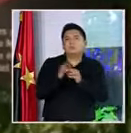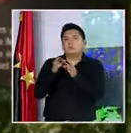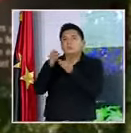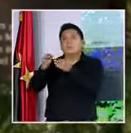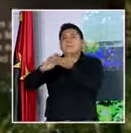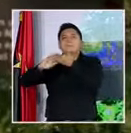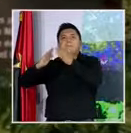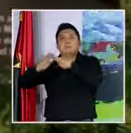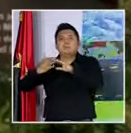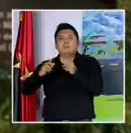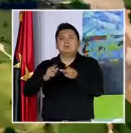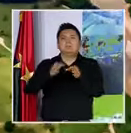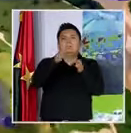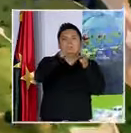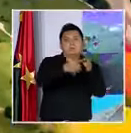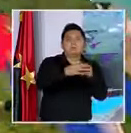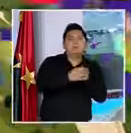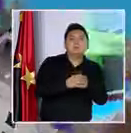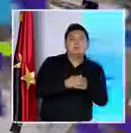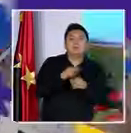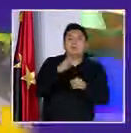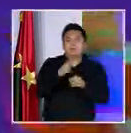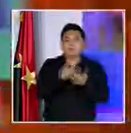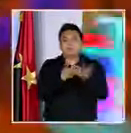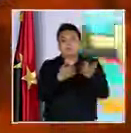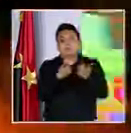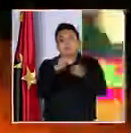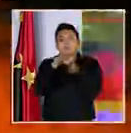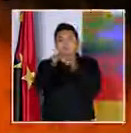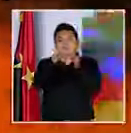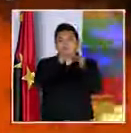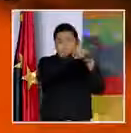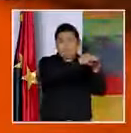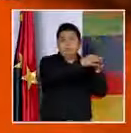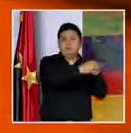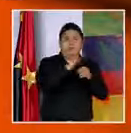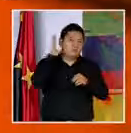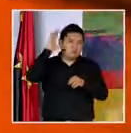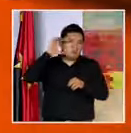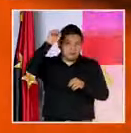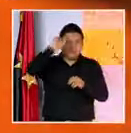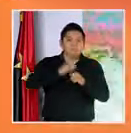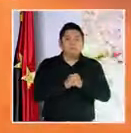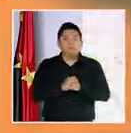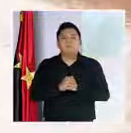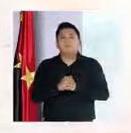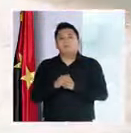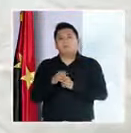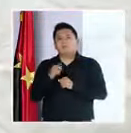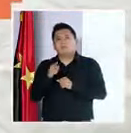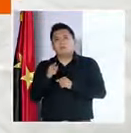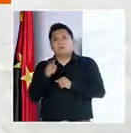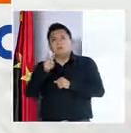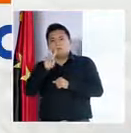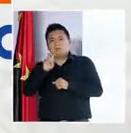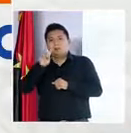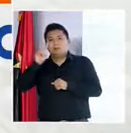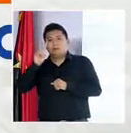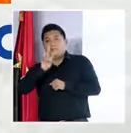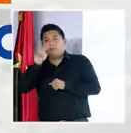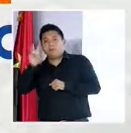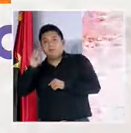Paz, en los municipios de Acarí, El Tarra y San Calixto. Hemos intervenido 27.764 millones de